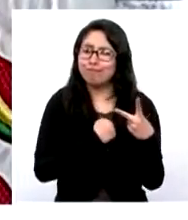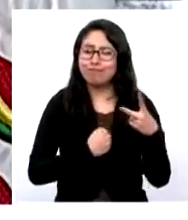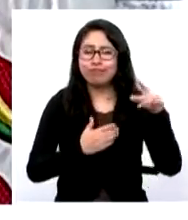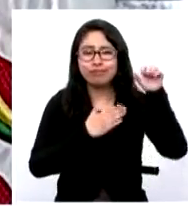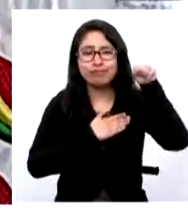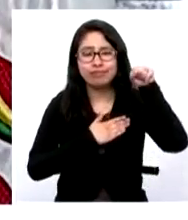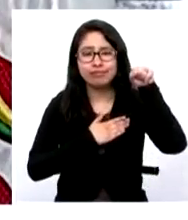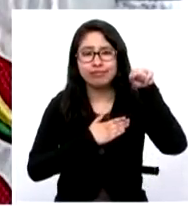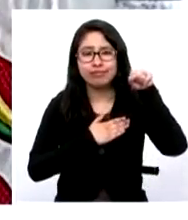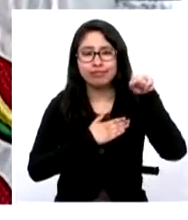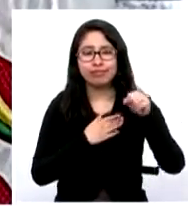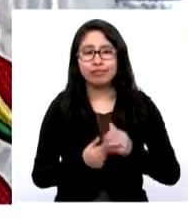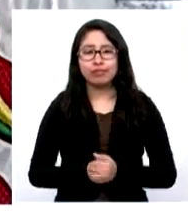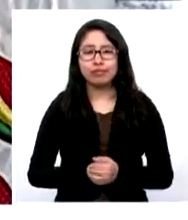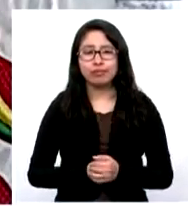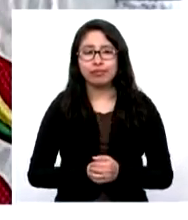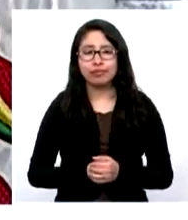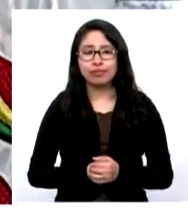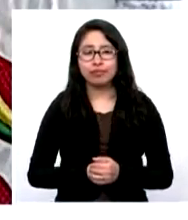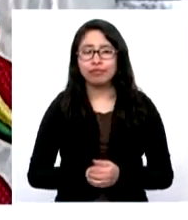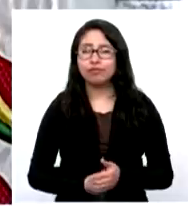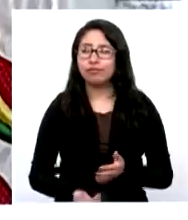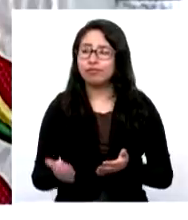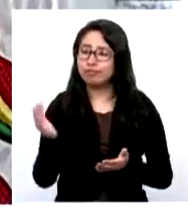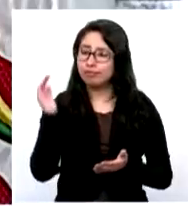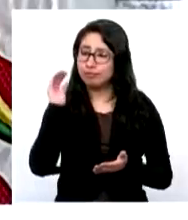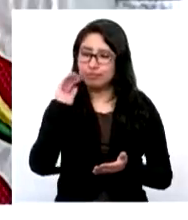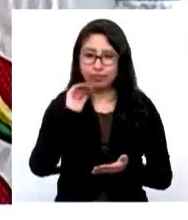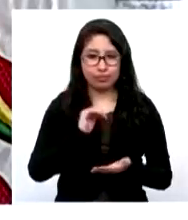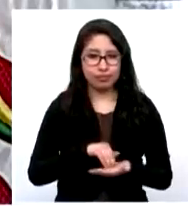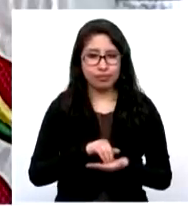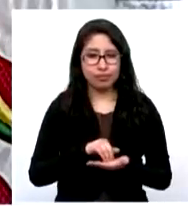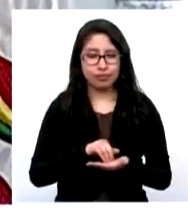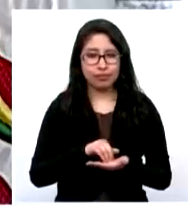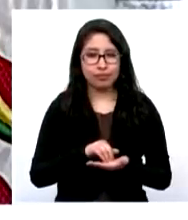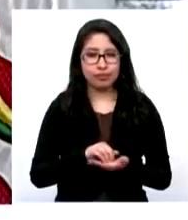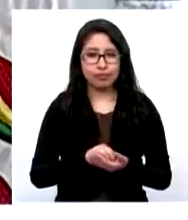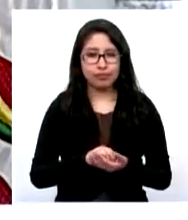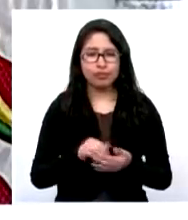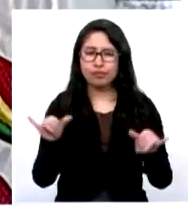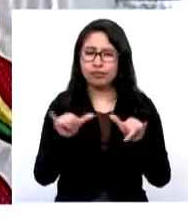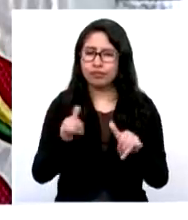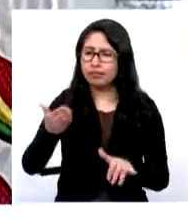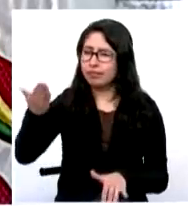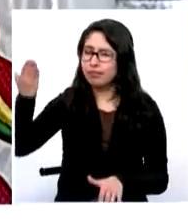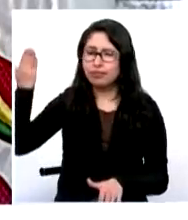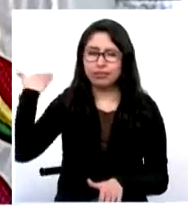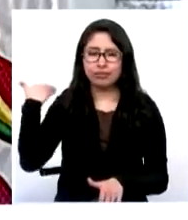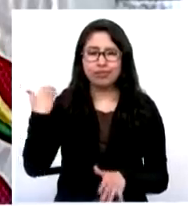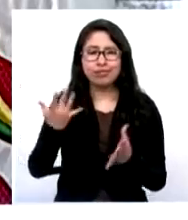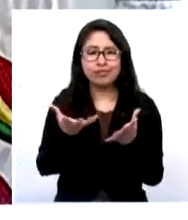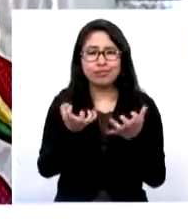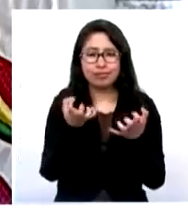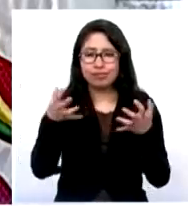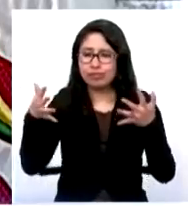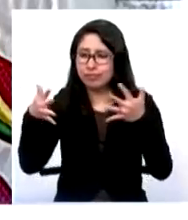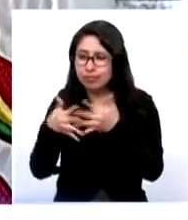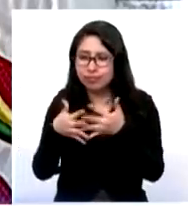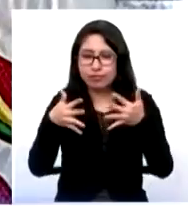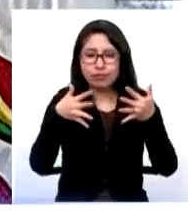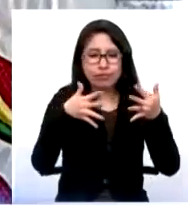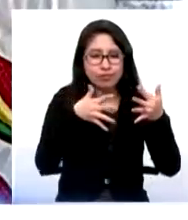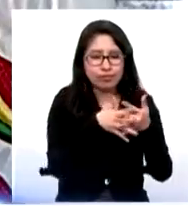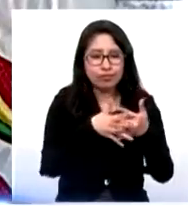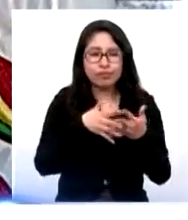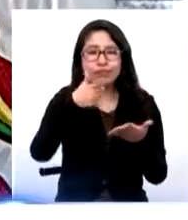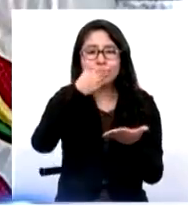movimiento al socialismo nuevamente, como lo hizo en el pasado, querer cercar ciudades para